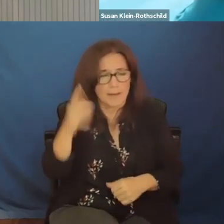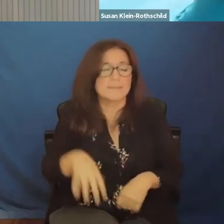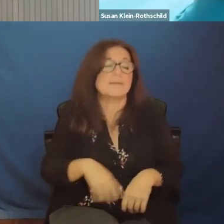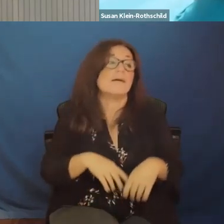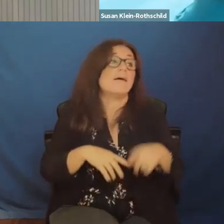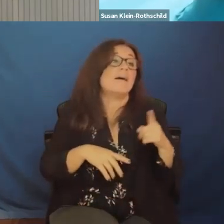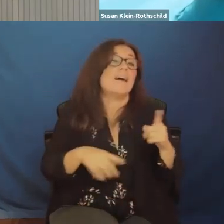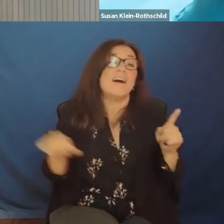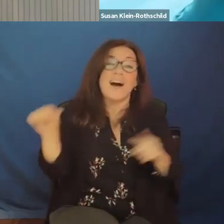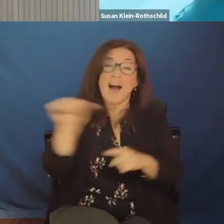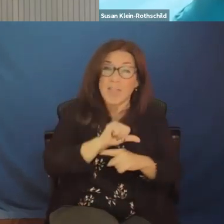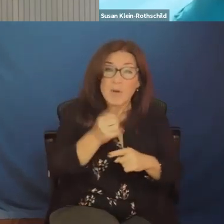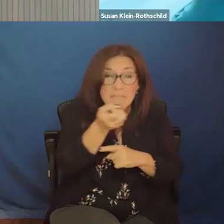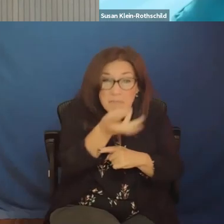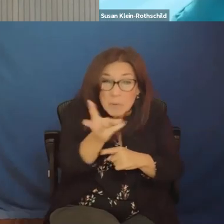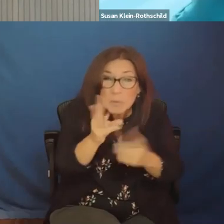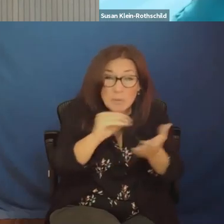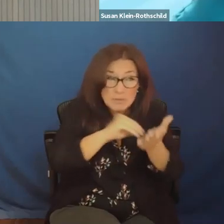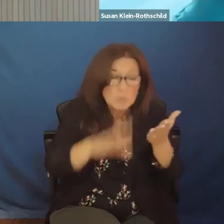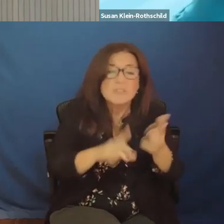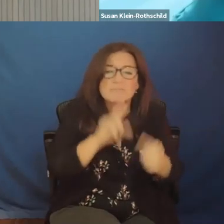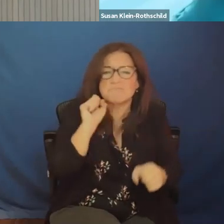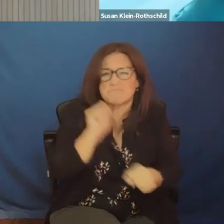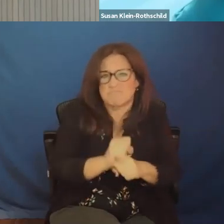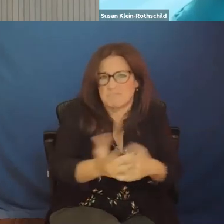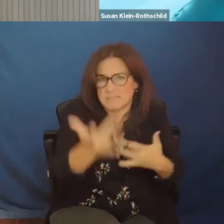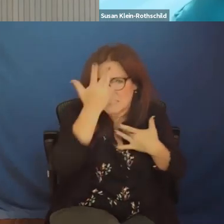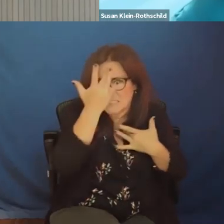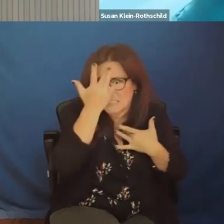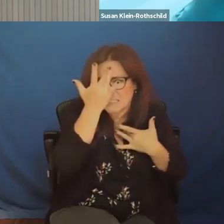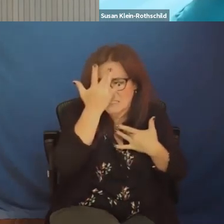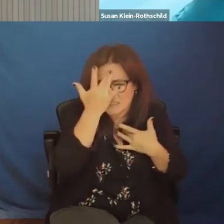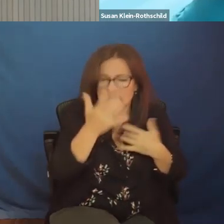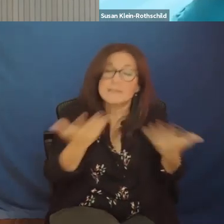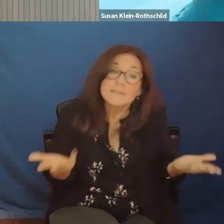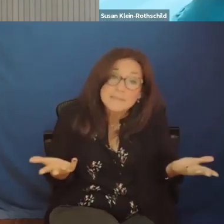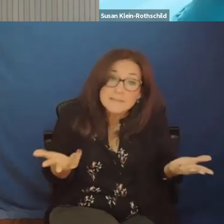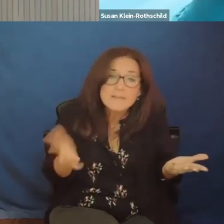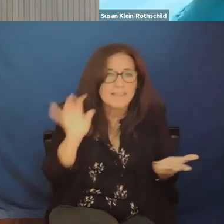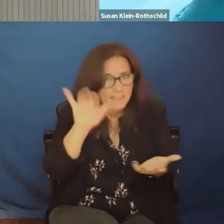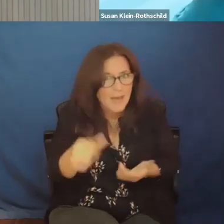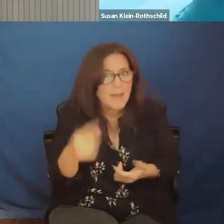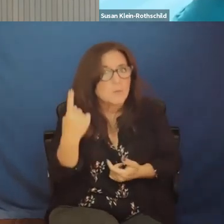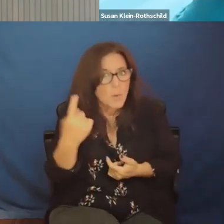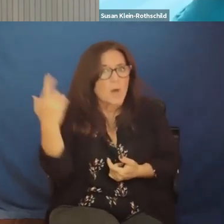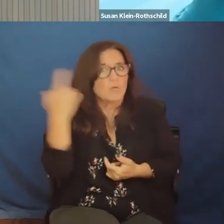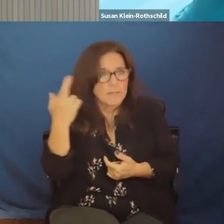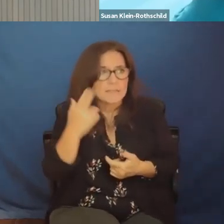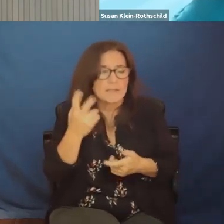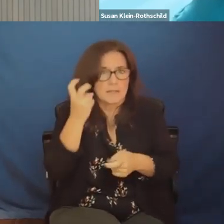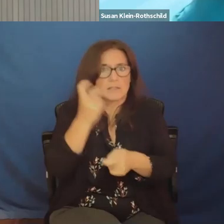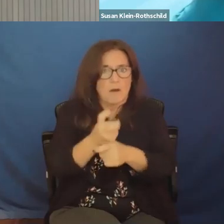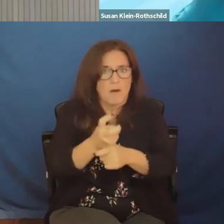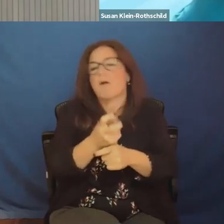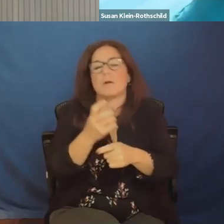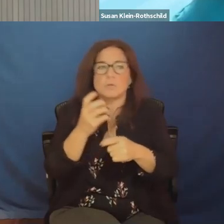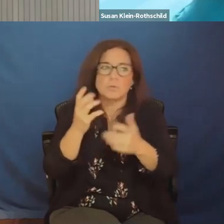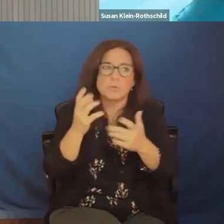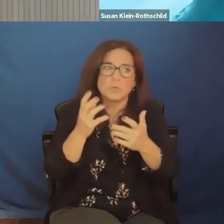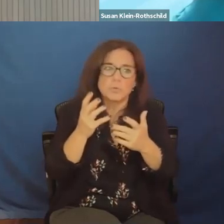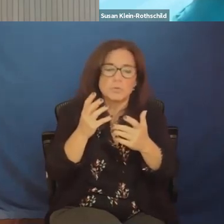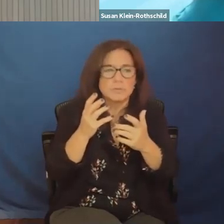enfermar y quién no y quien se va a enfermar bastante entonces por eso la vacunación es tan importante